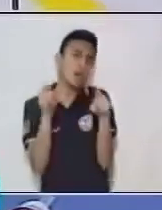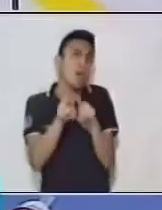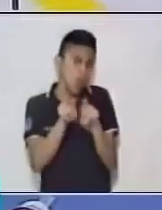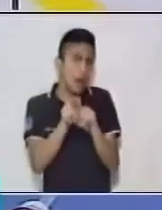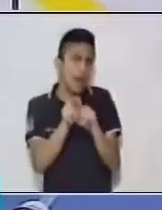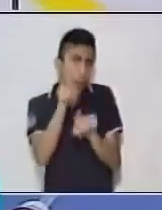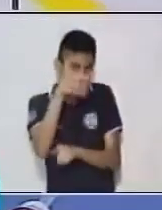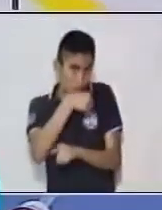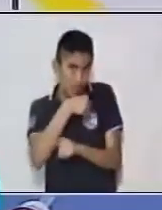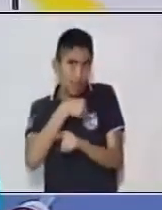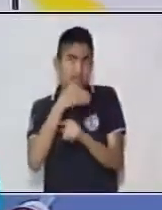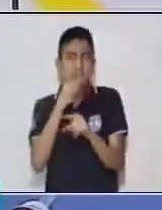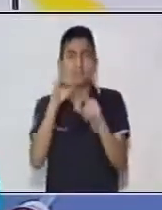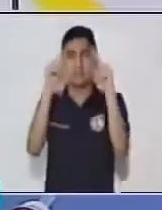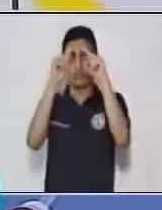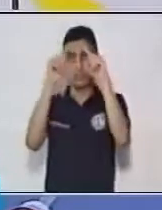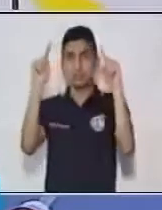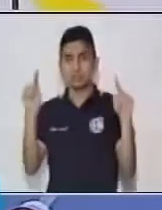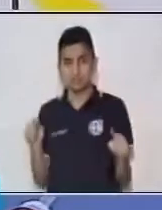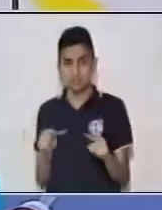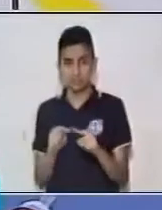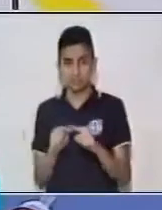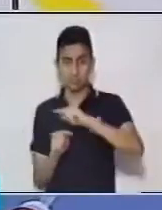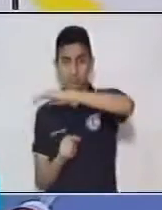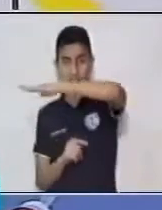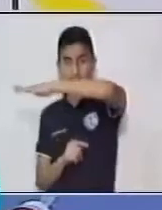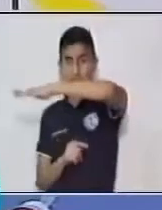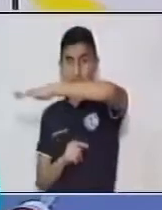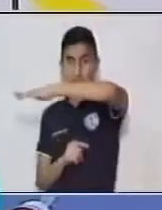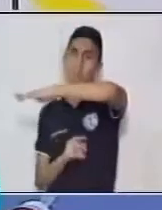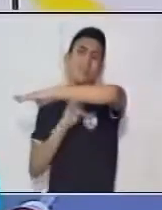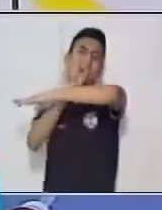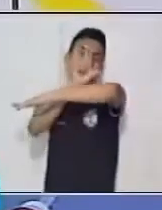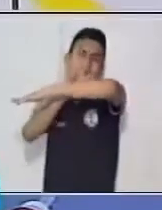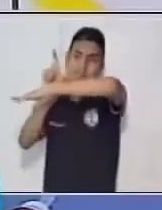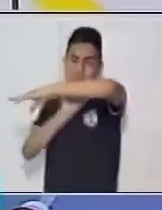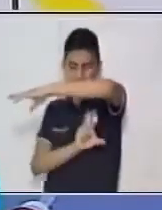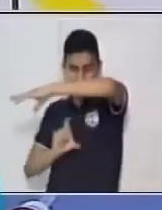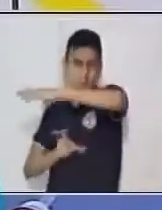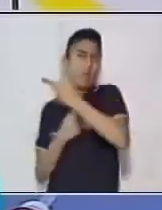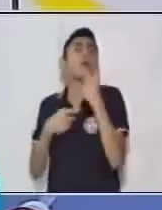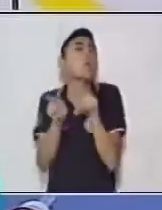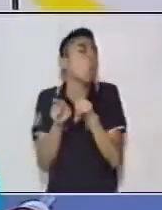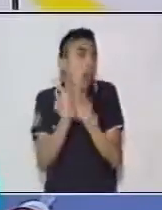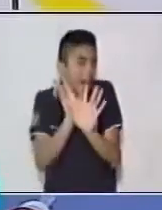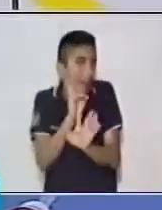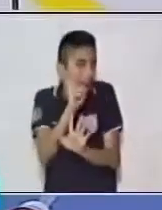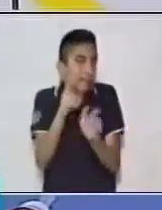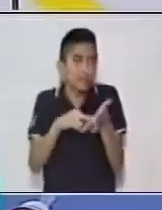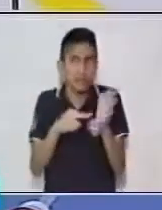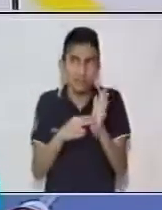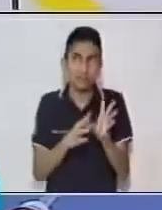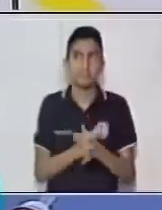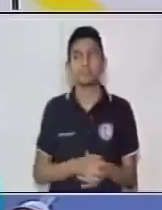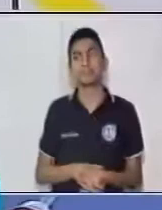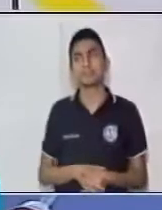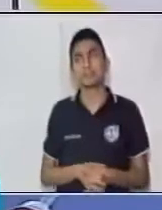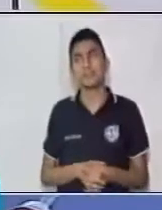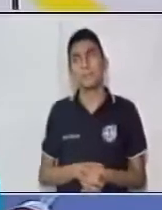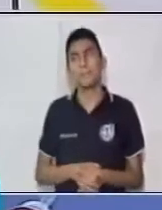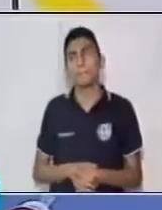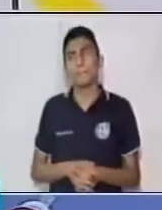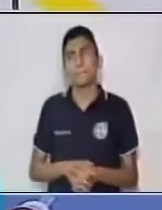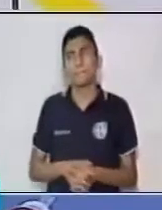ahora podemos ver también en el triángulo, no todos los triángulos, ¿verdad?, pero en este en particular